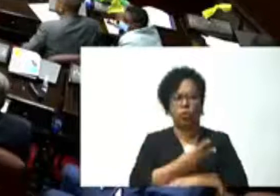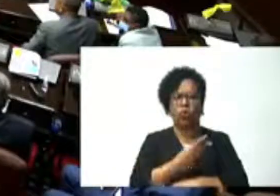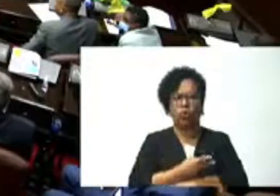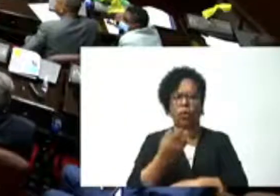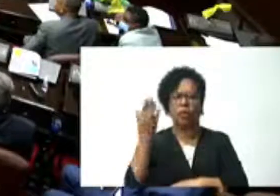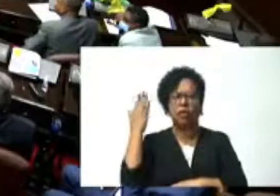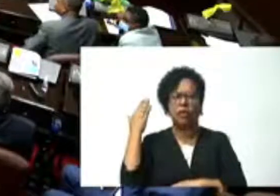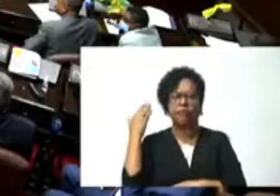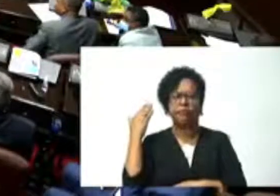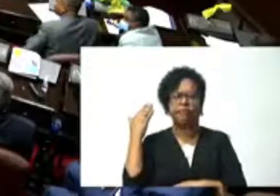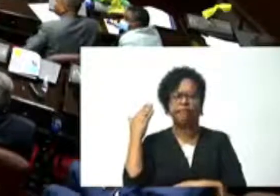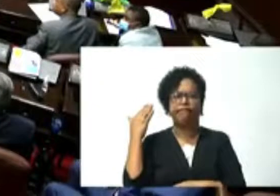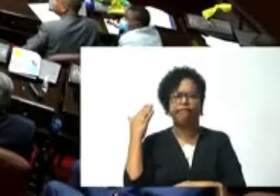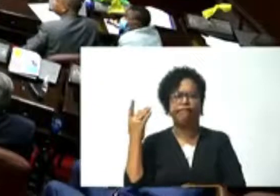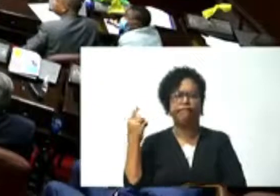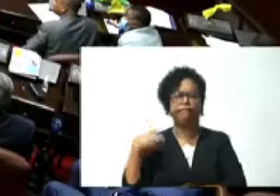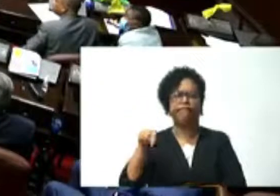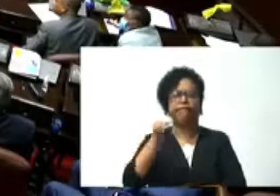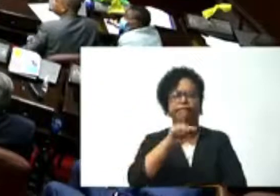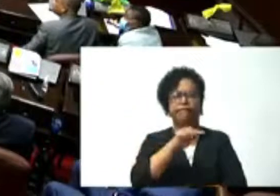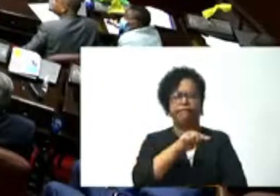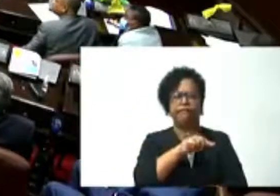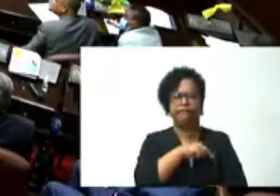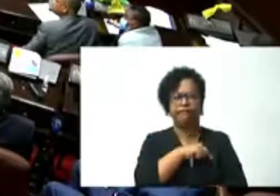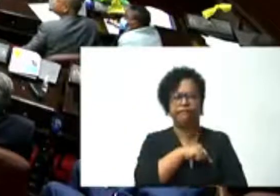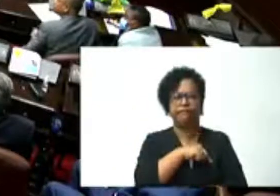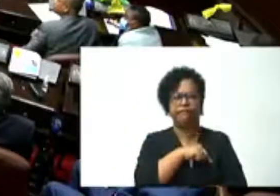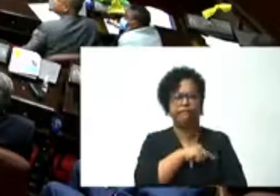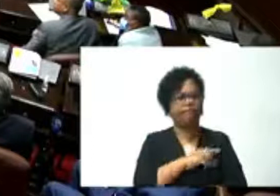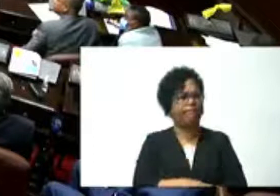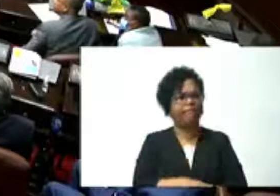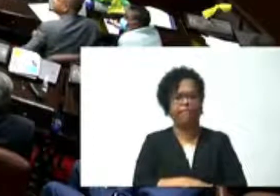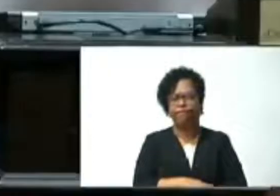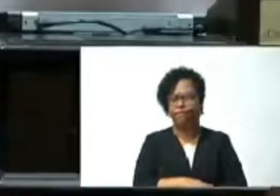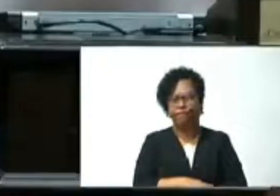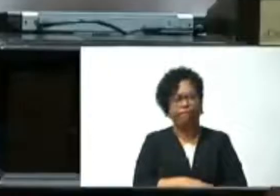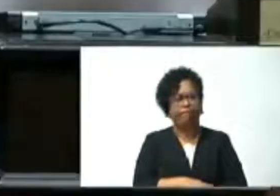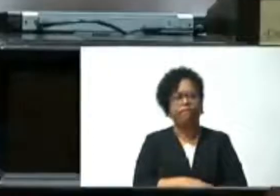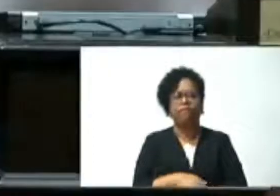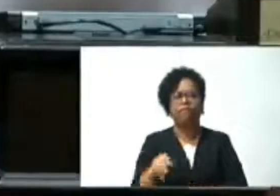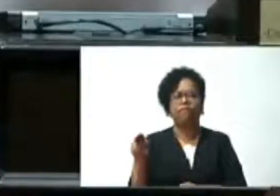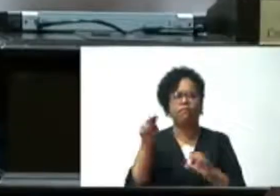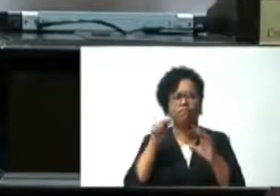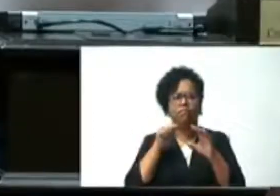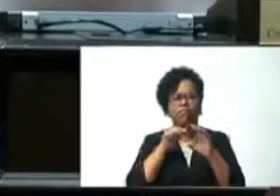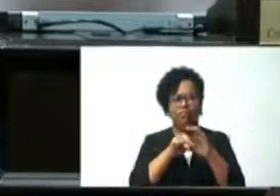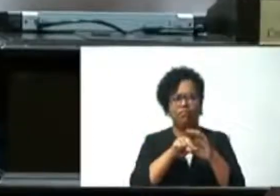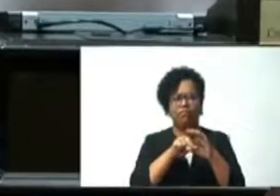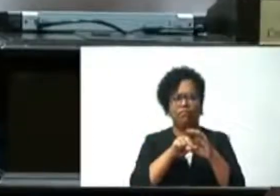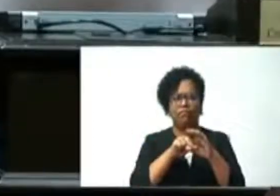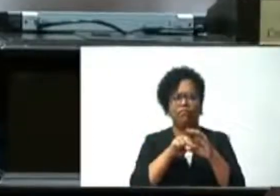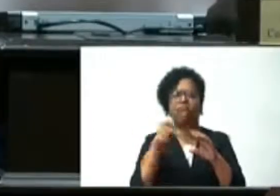tuvimos la desagradable oportunidad de dejar en el cementerio a una de las mejores plumas del periodismo